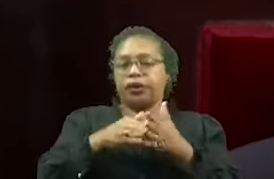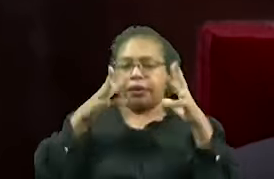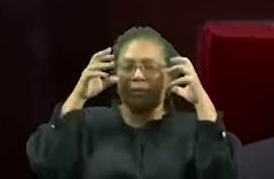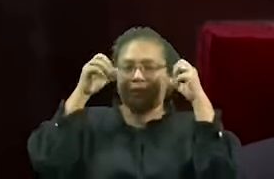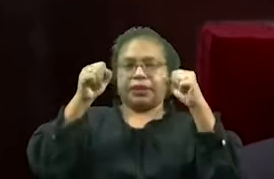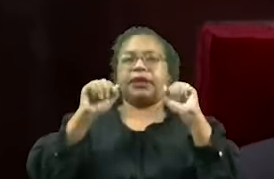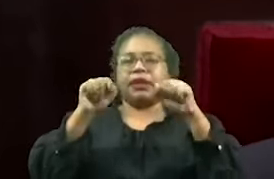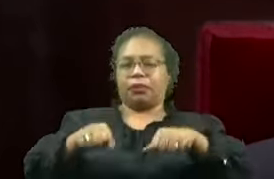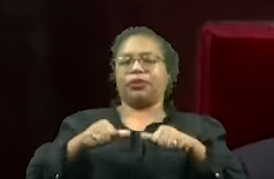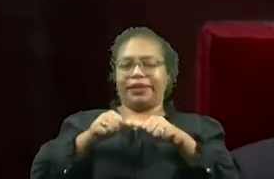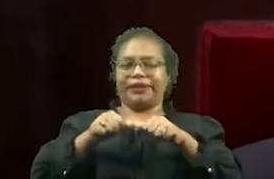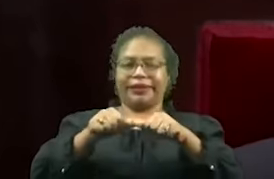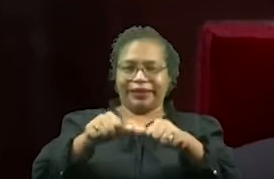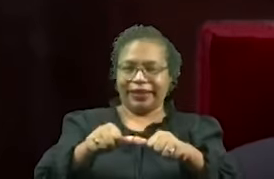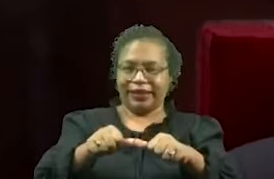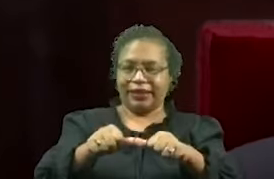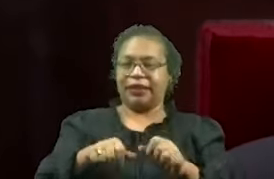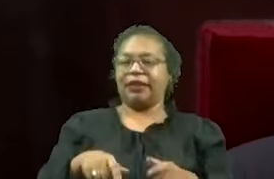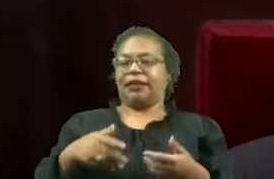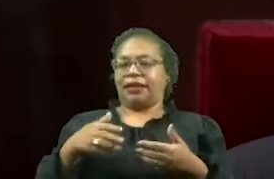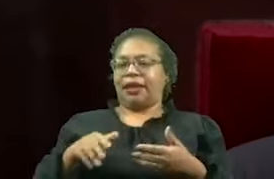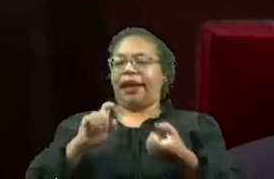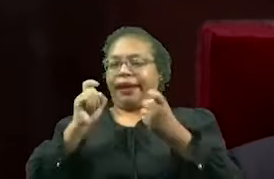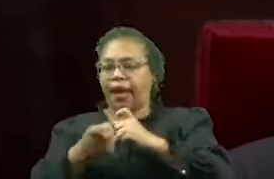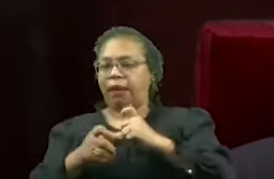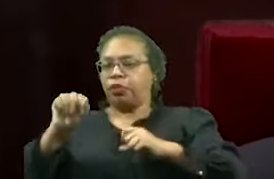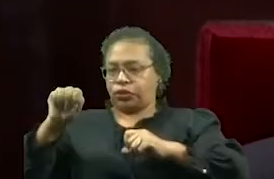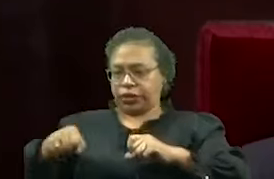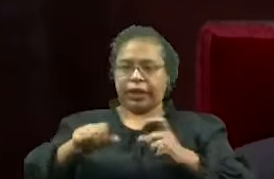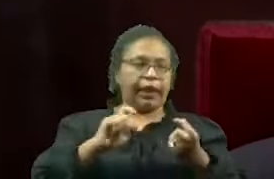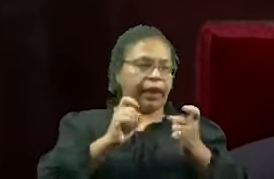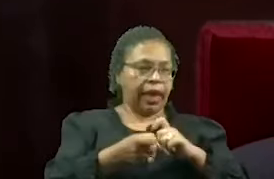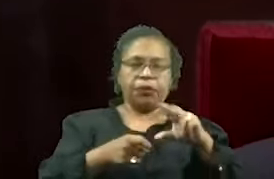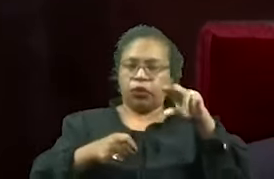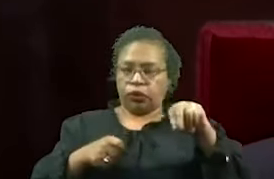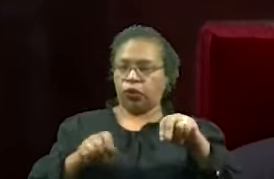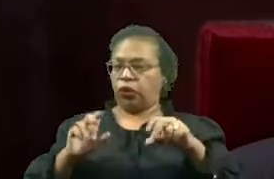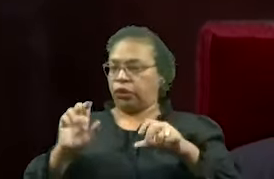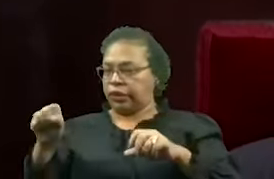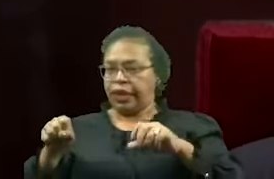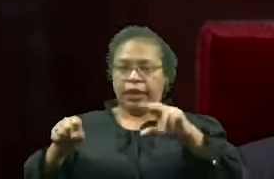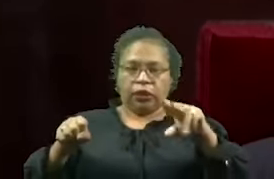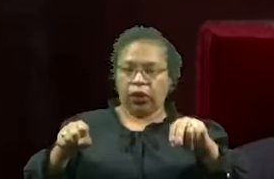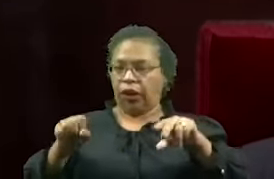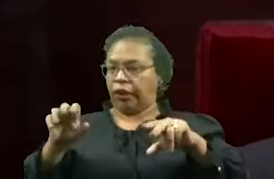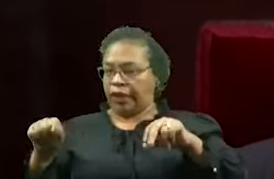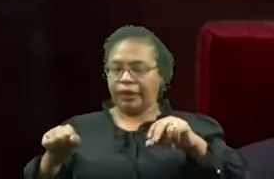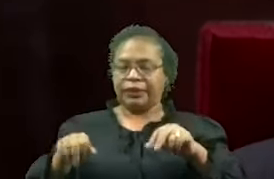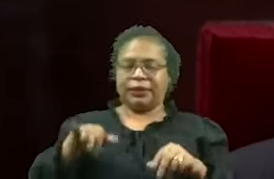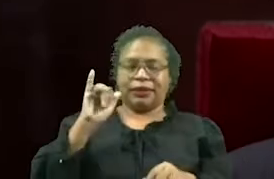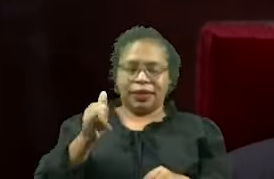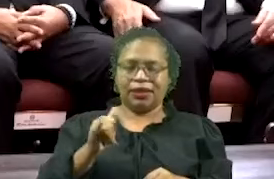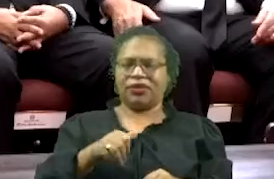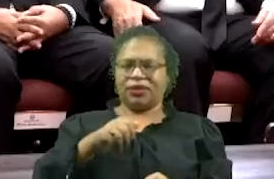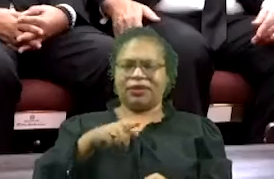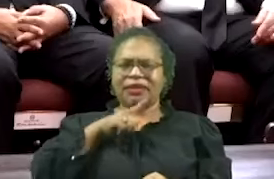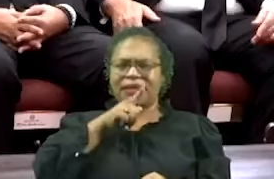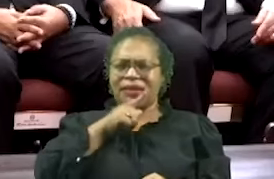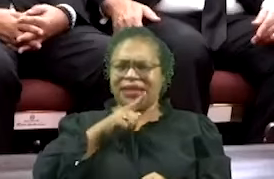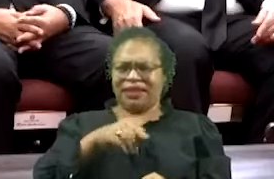idas y venidas en un ciclo constante de cambios que ha dejando que ha dejado profundas heridas en el tejido